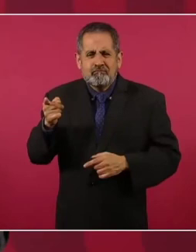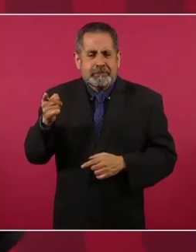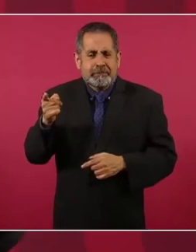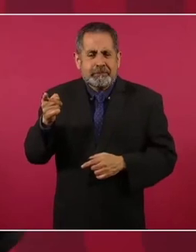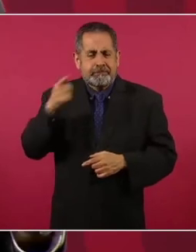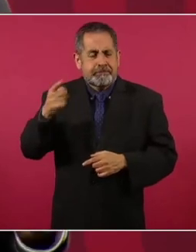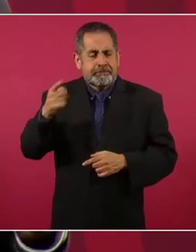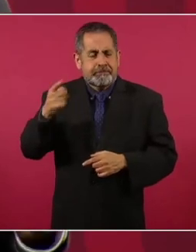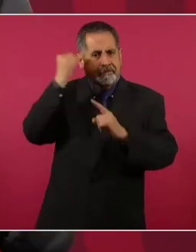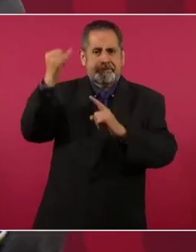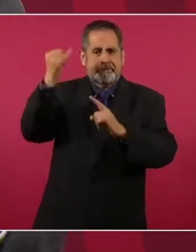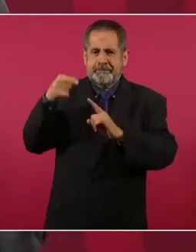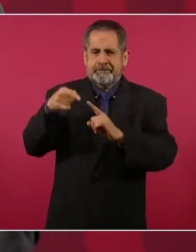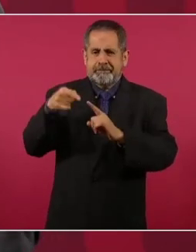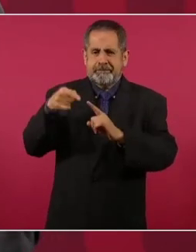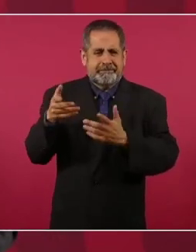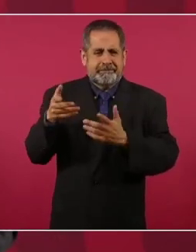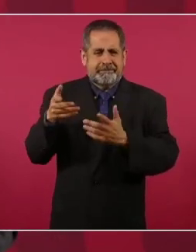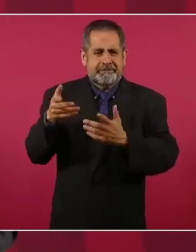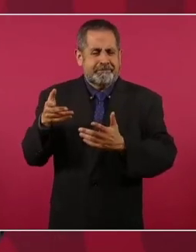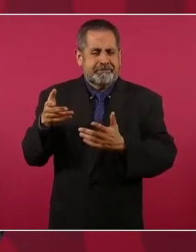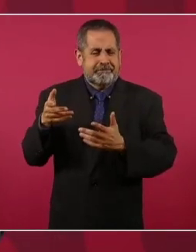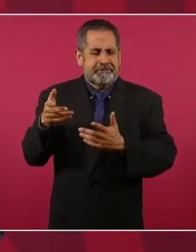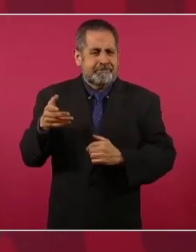la idiosincrasia